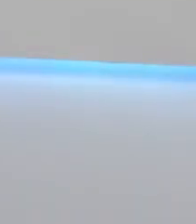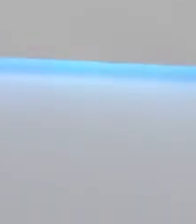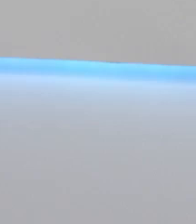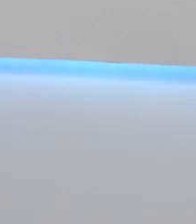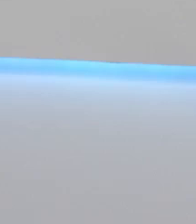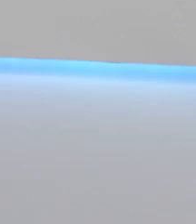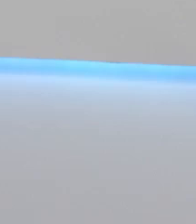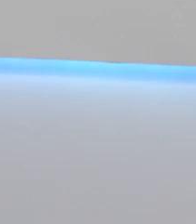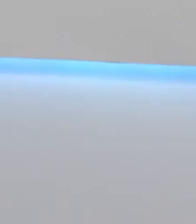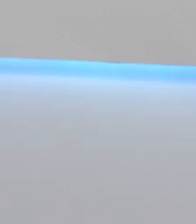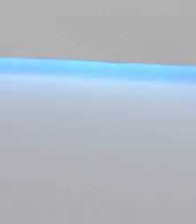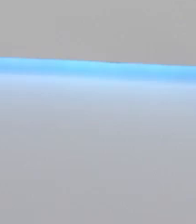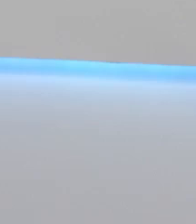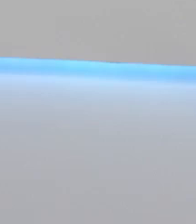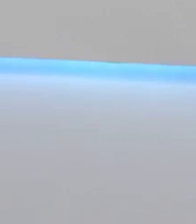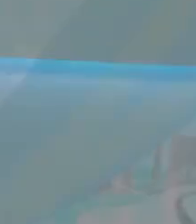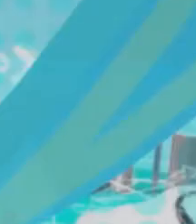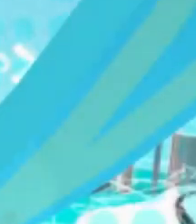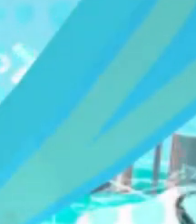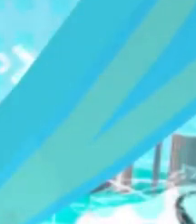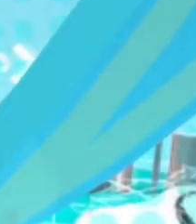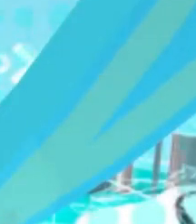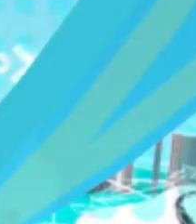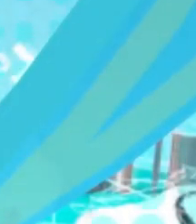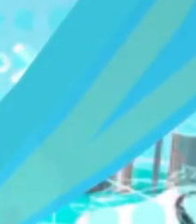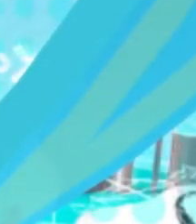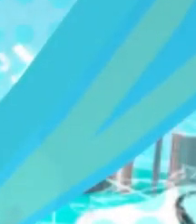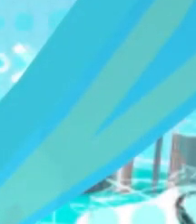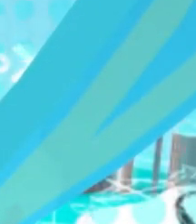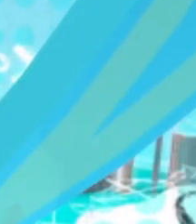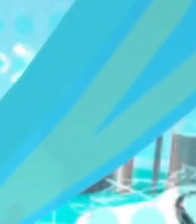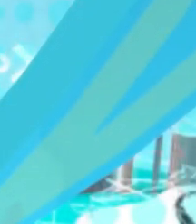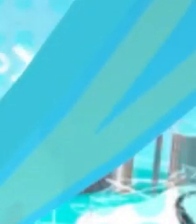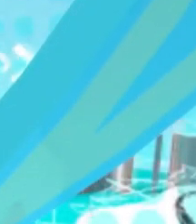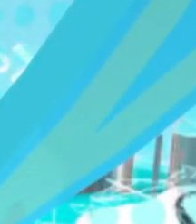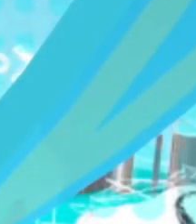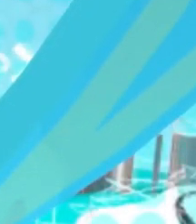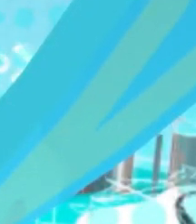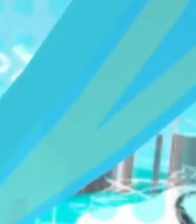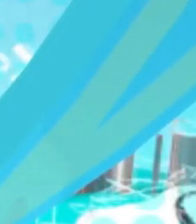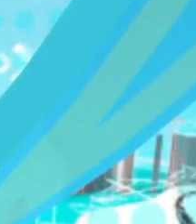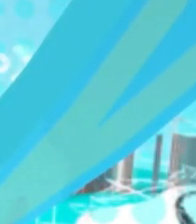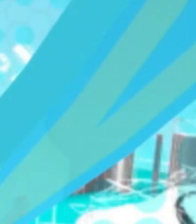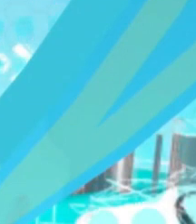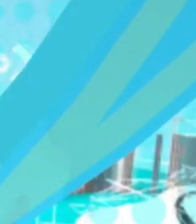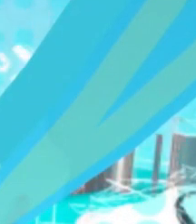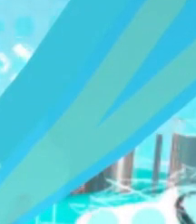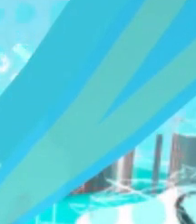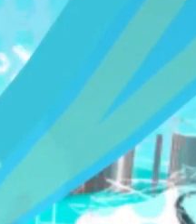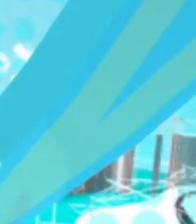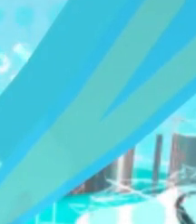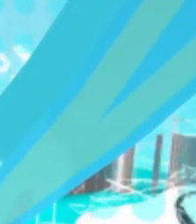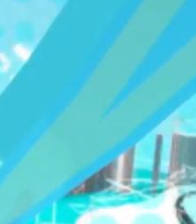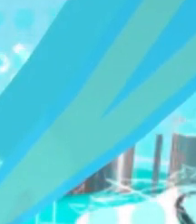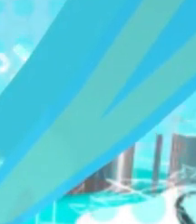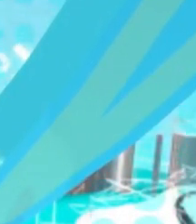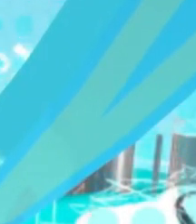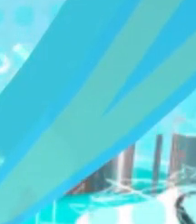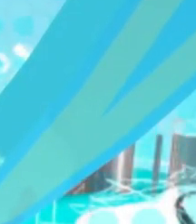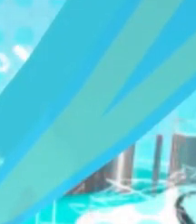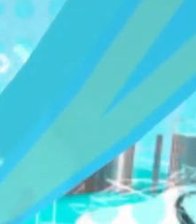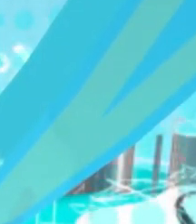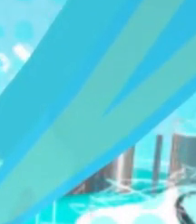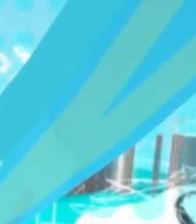Si usted tiene que hacer operaciones en dólares, esta información le interesa. El precio de la divisa